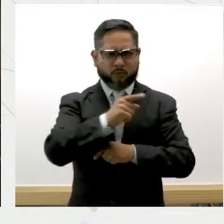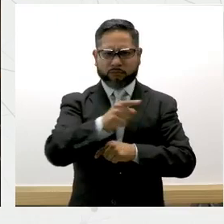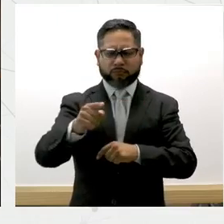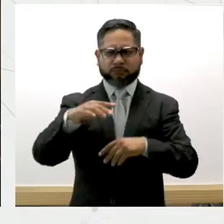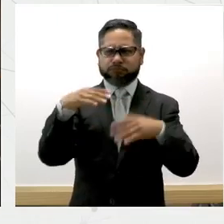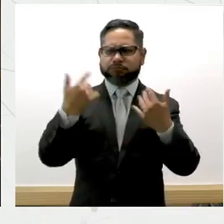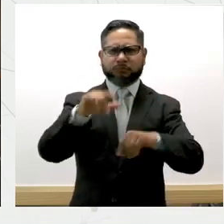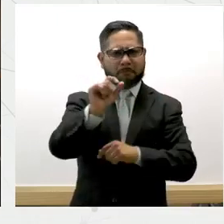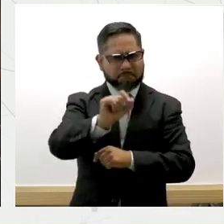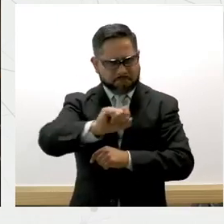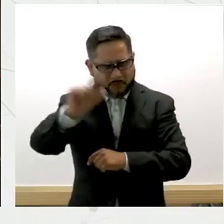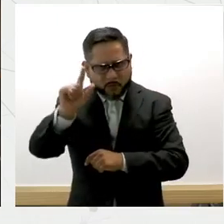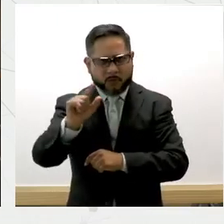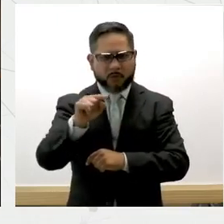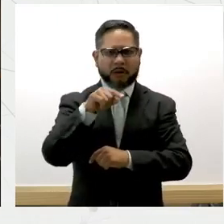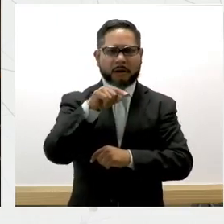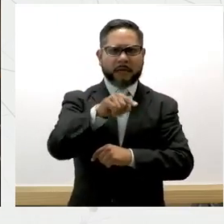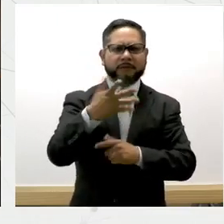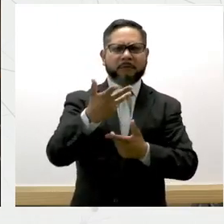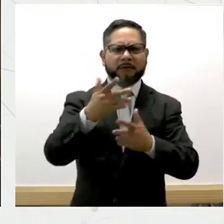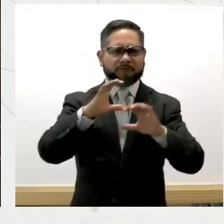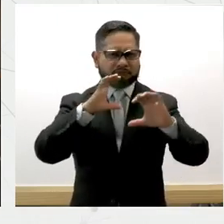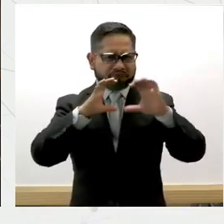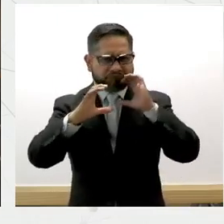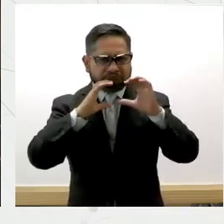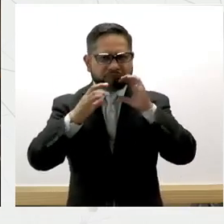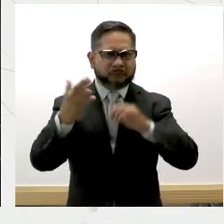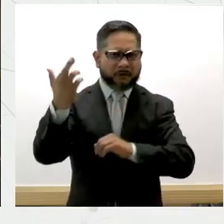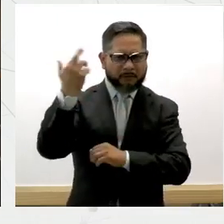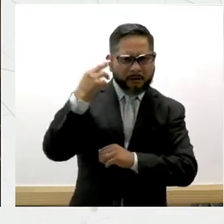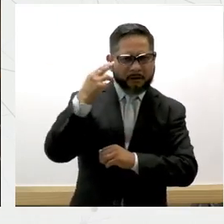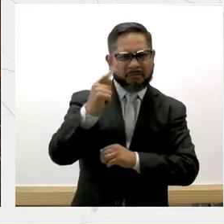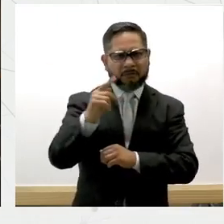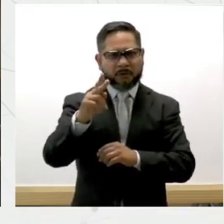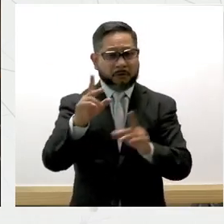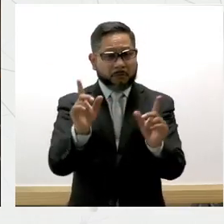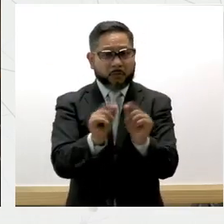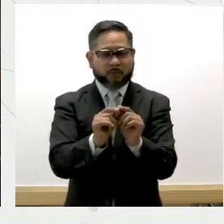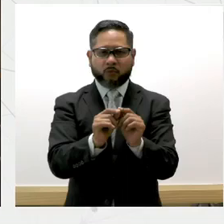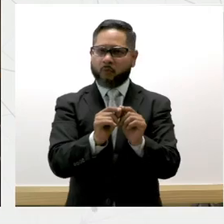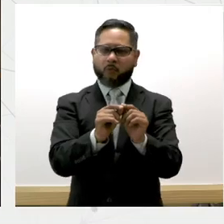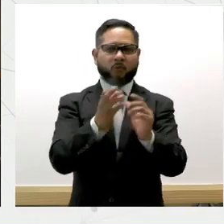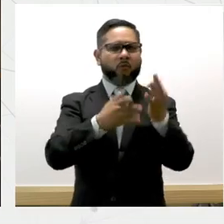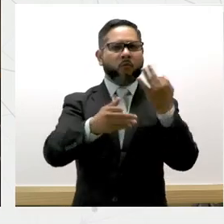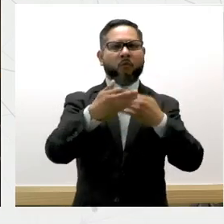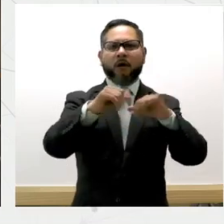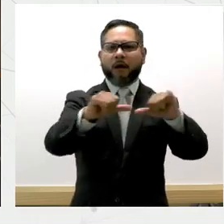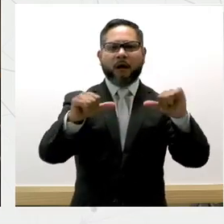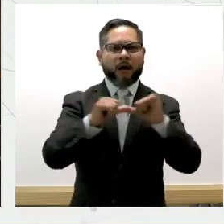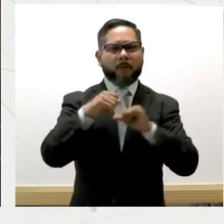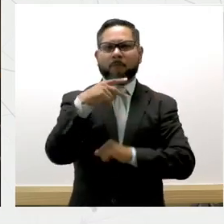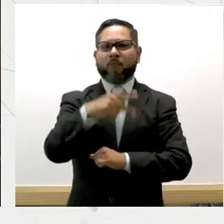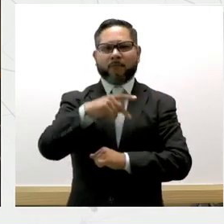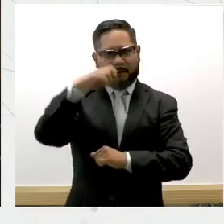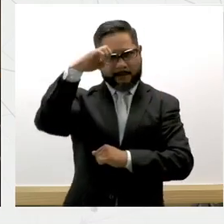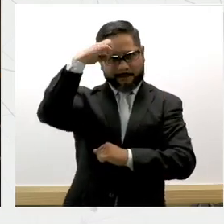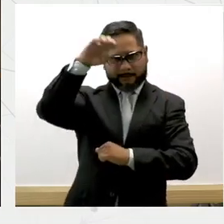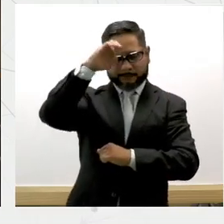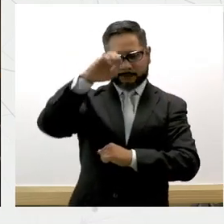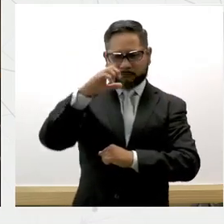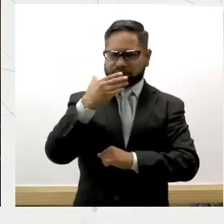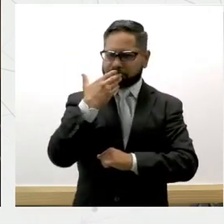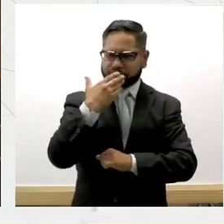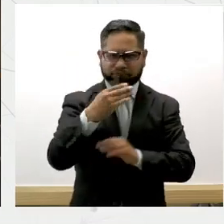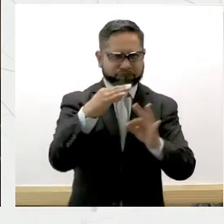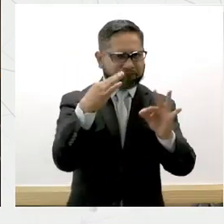no solo en temas de telecomunicaciones y radiodifusión, sino en todas las áreas en las que su expertise las hace ser únicas